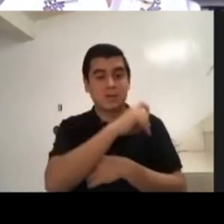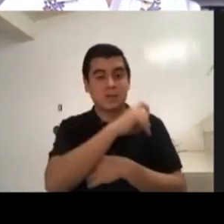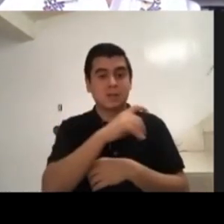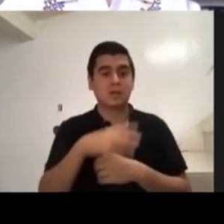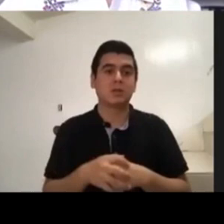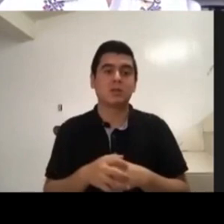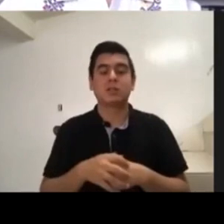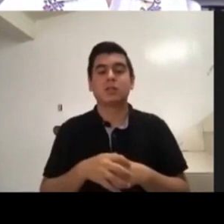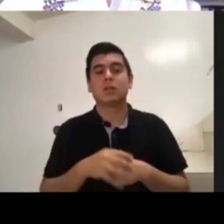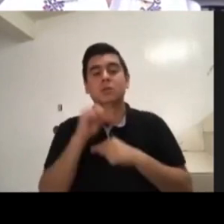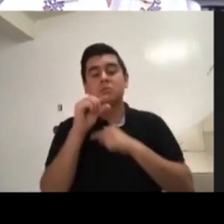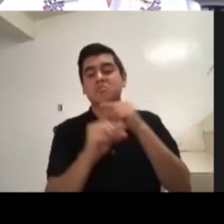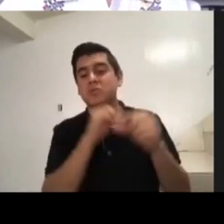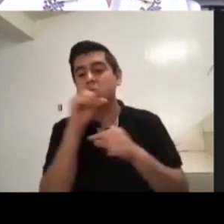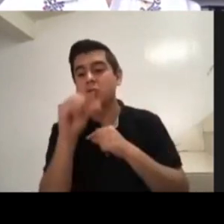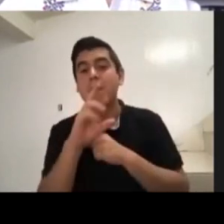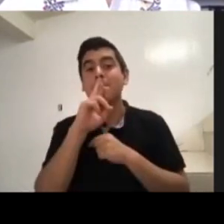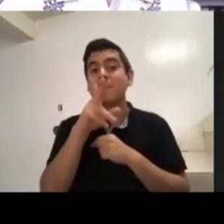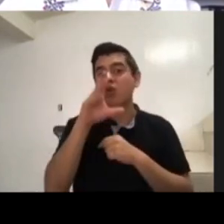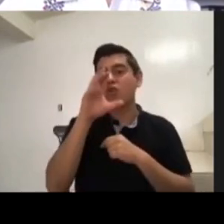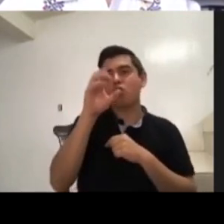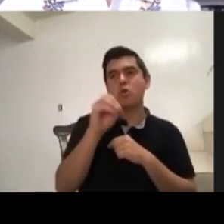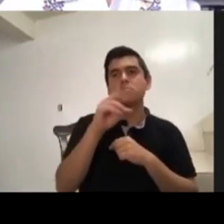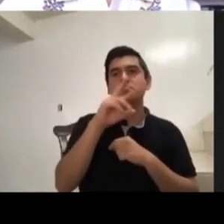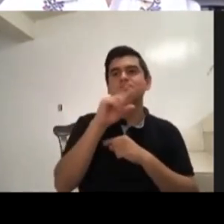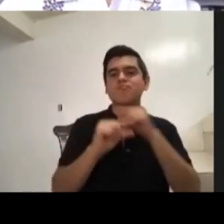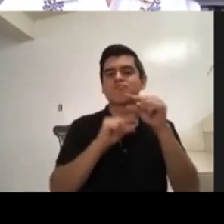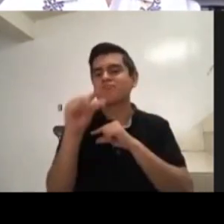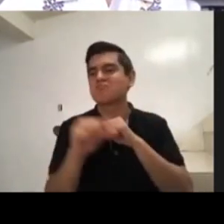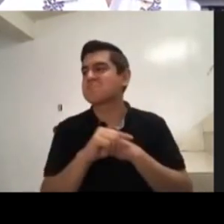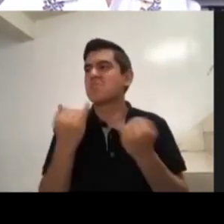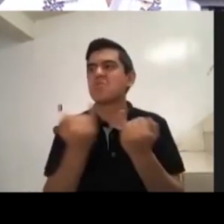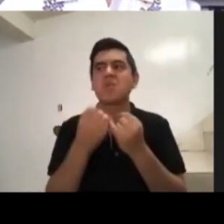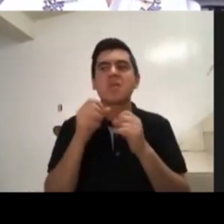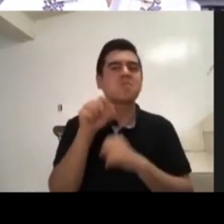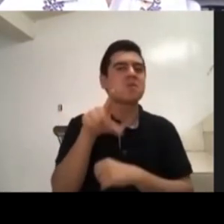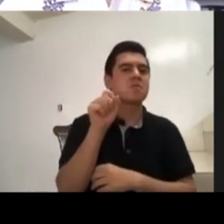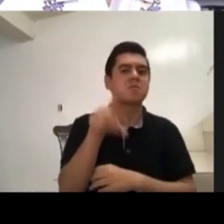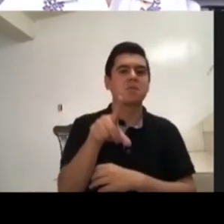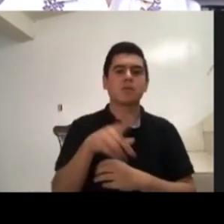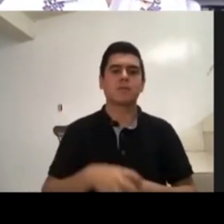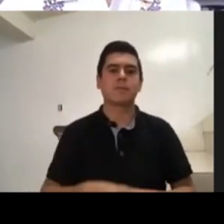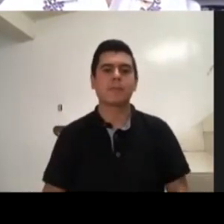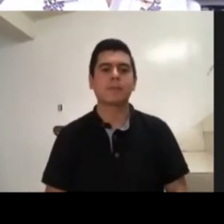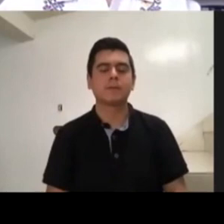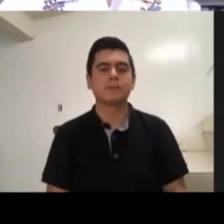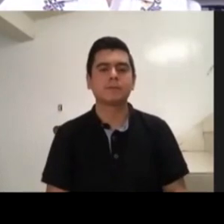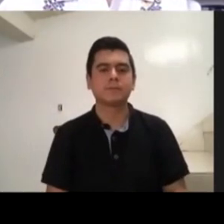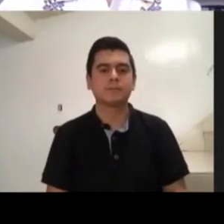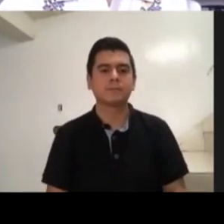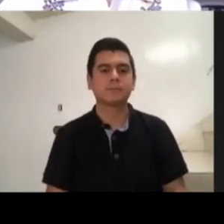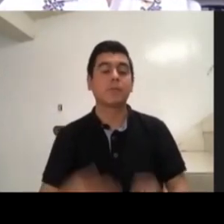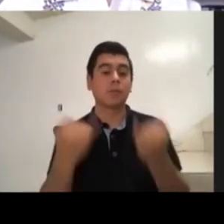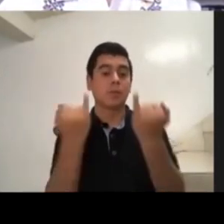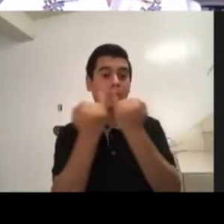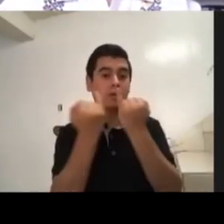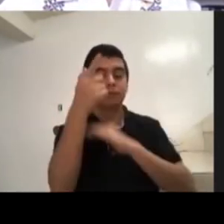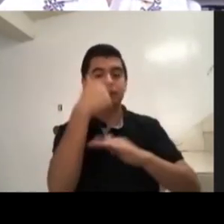en la región centro-occidente, y cito cifras de Les Discerna, del despacho Valora,